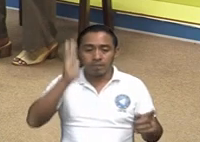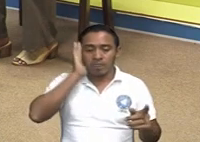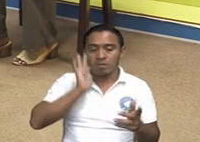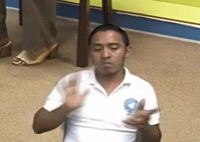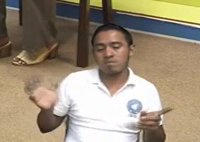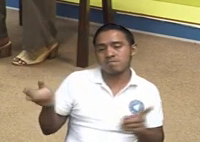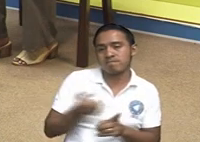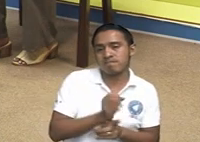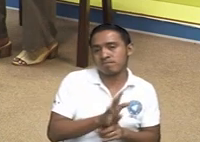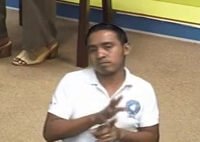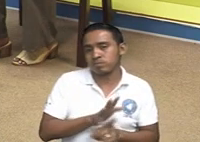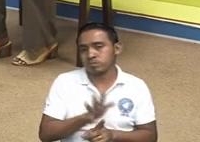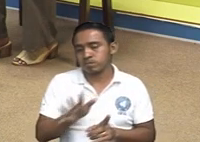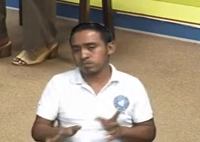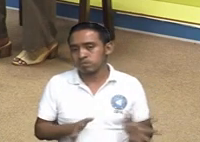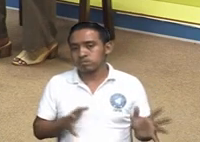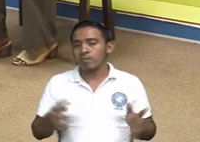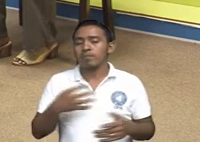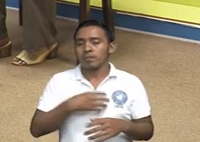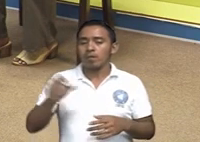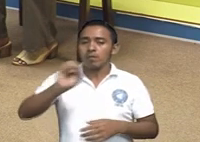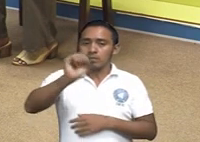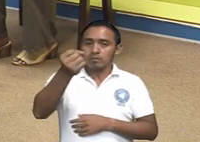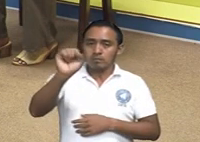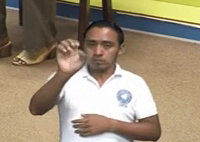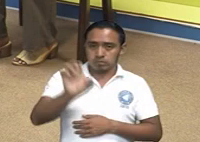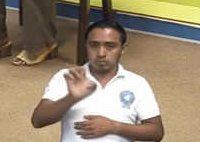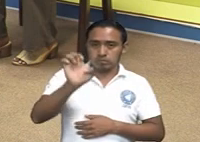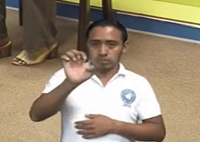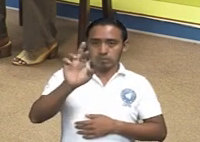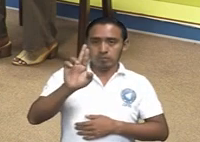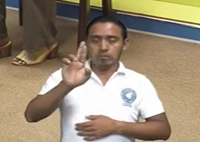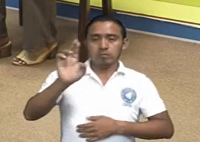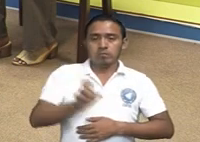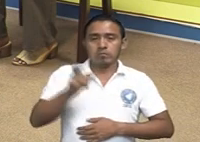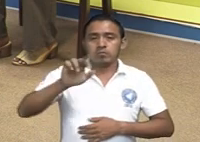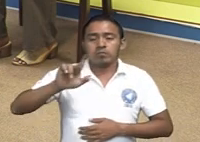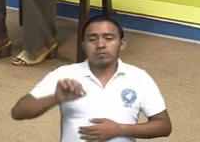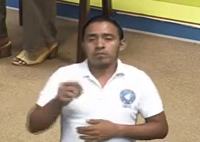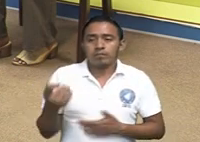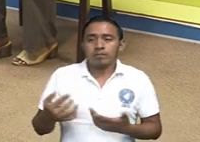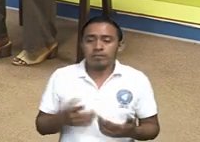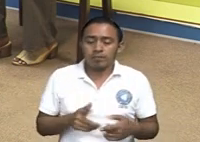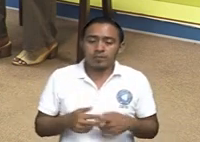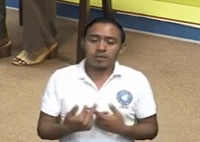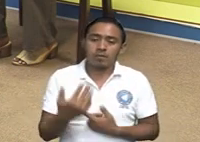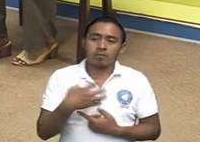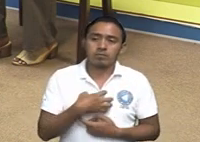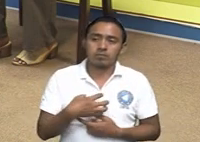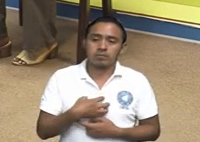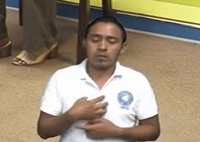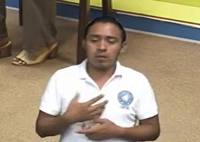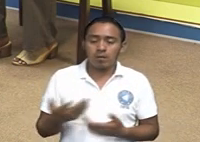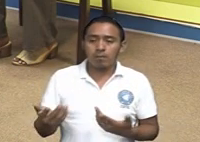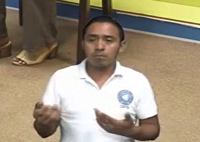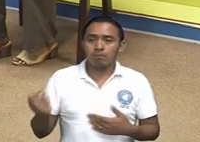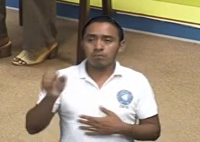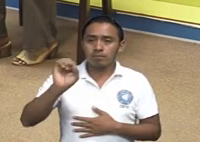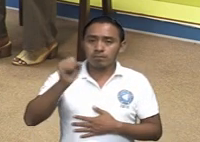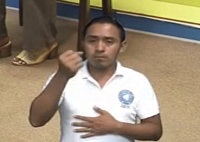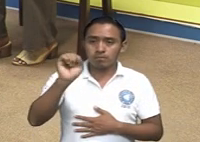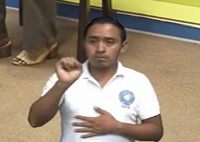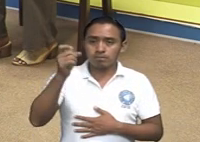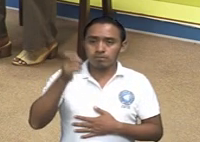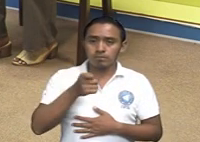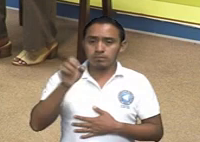más complicado en la sexualidad. ¿Verdad? Niños que comienzan a tener conductas sexualizadas a edades